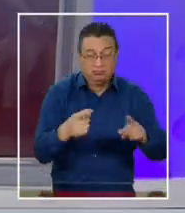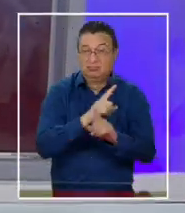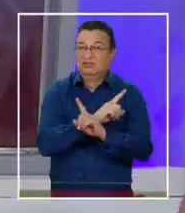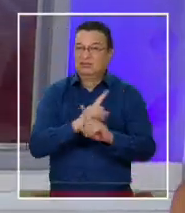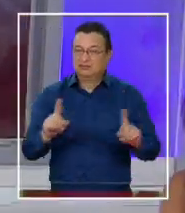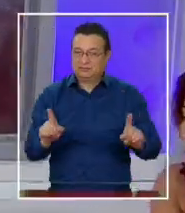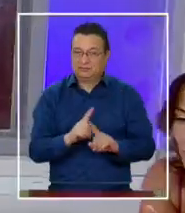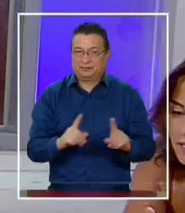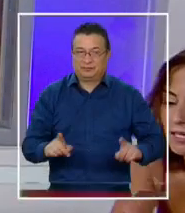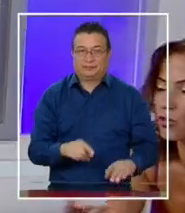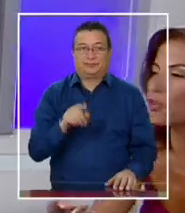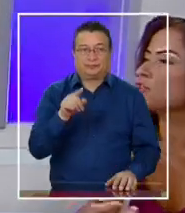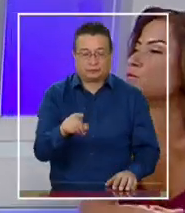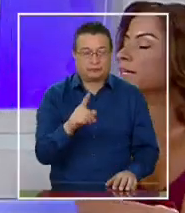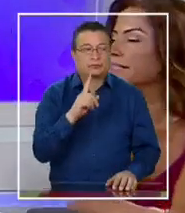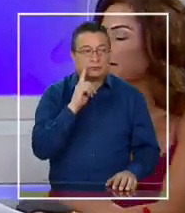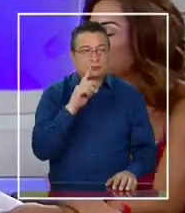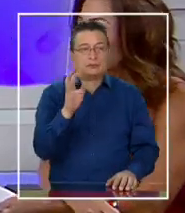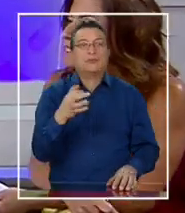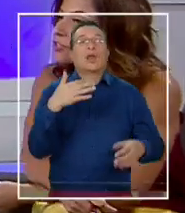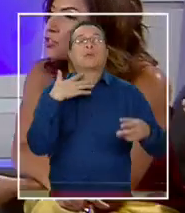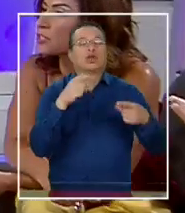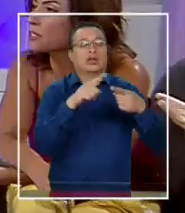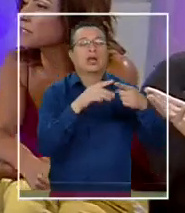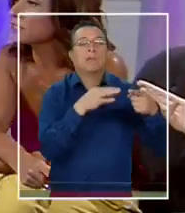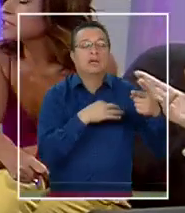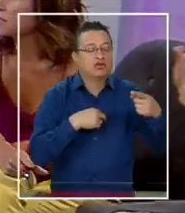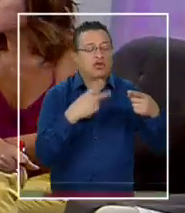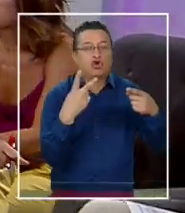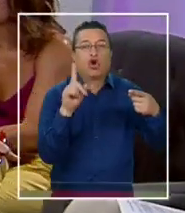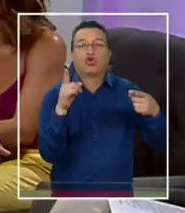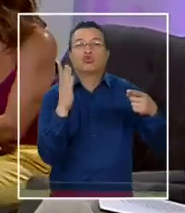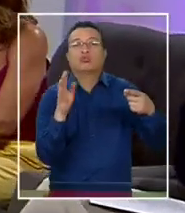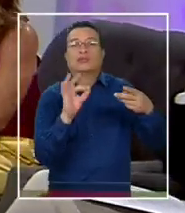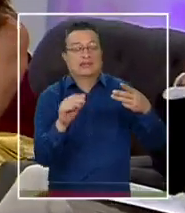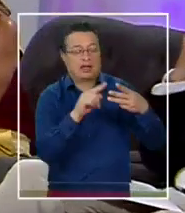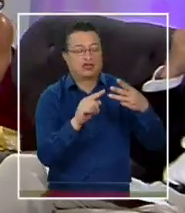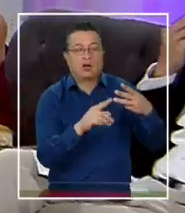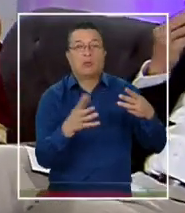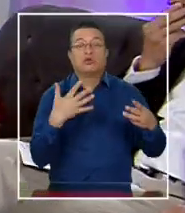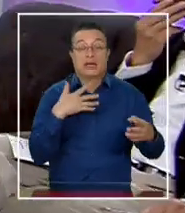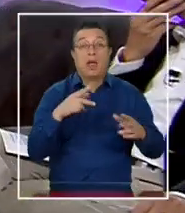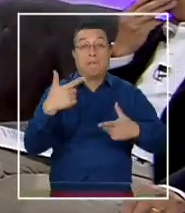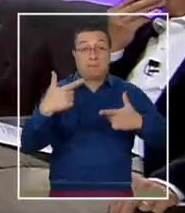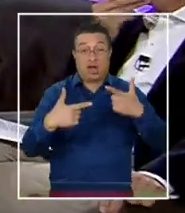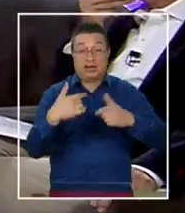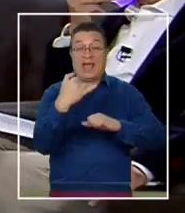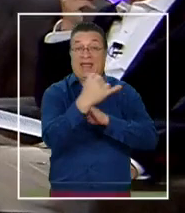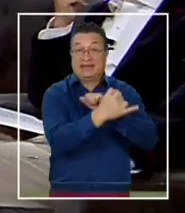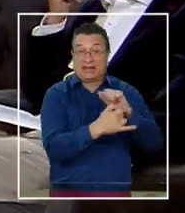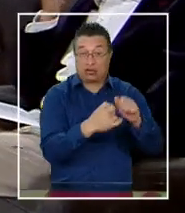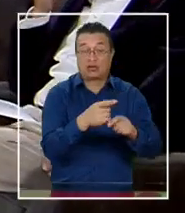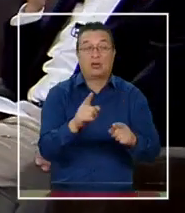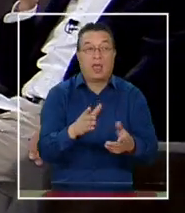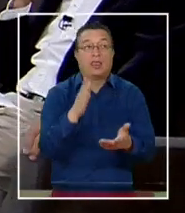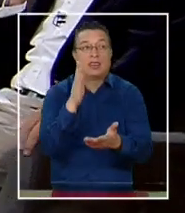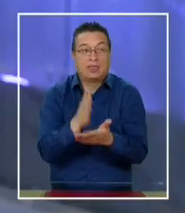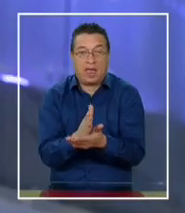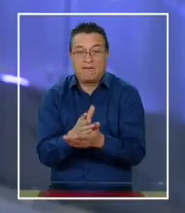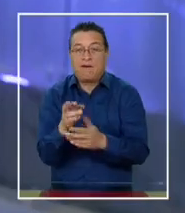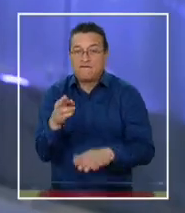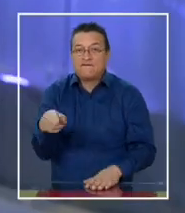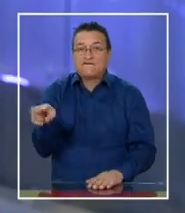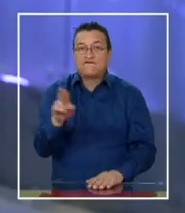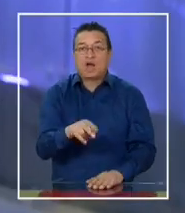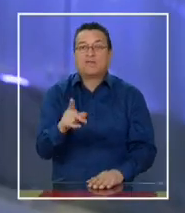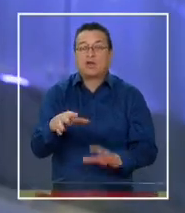gestión porque tuvo que porque hay porque hay porque hay una la política exterior ha sido y tenemos que lograr que